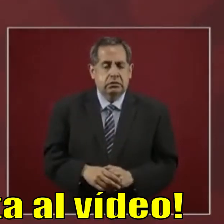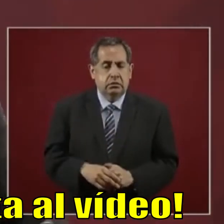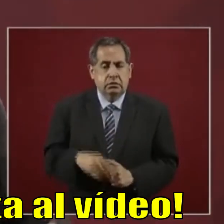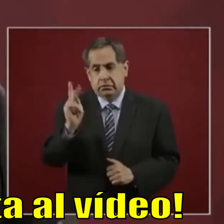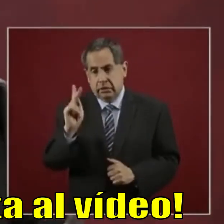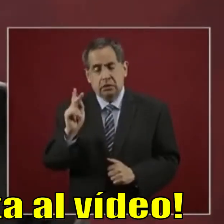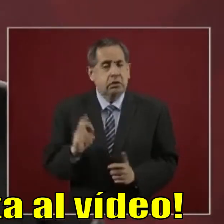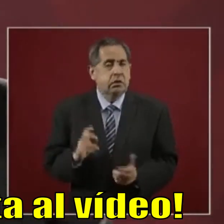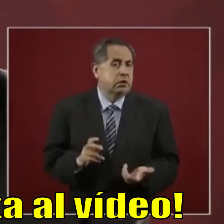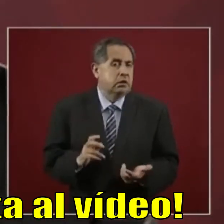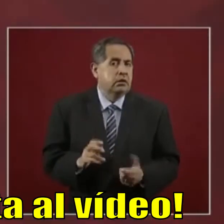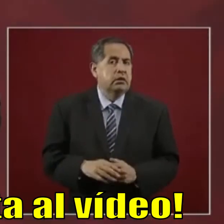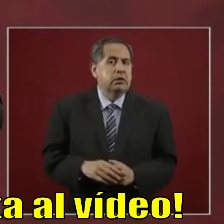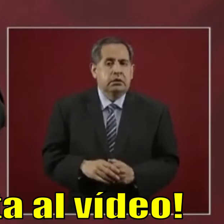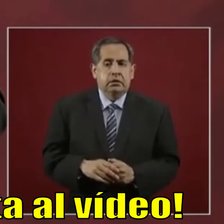Pero tenemos que